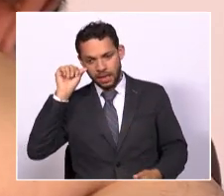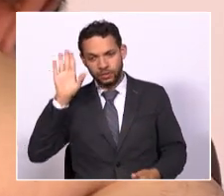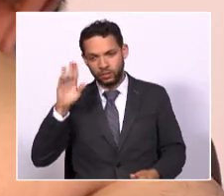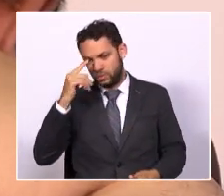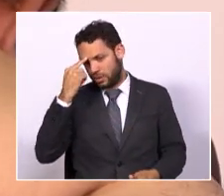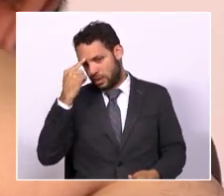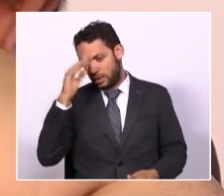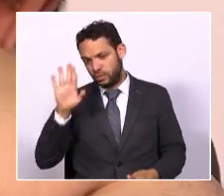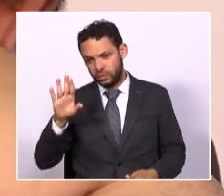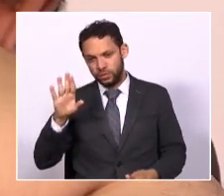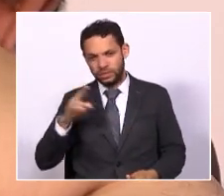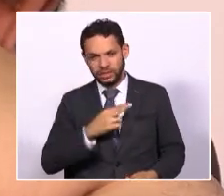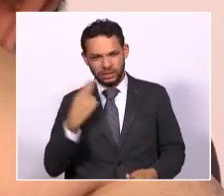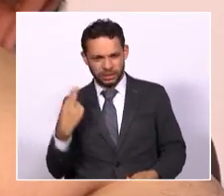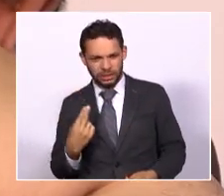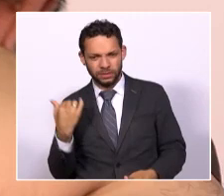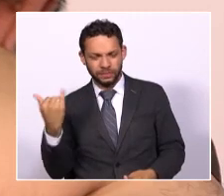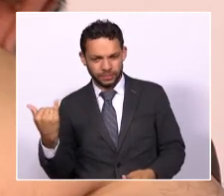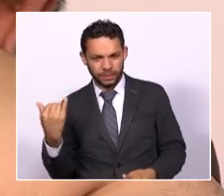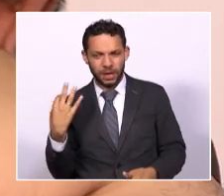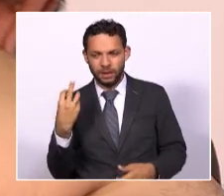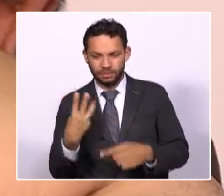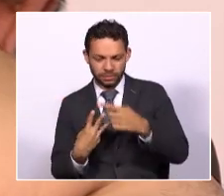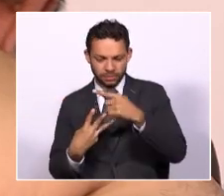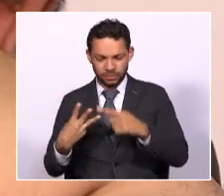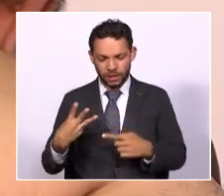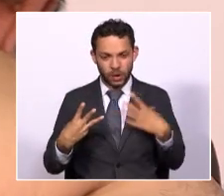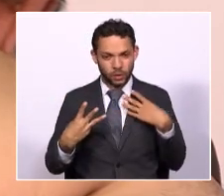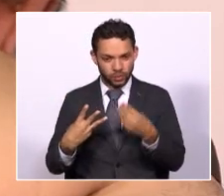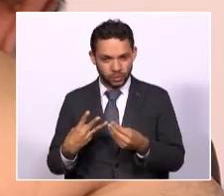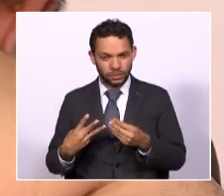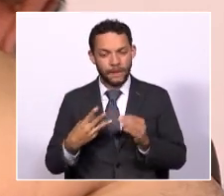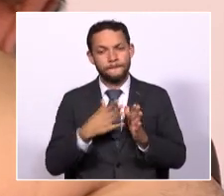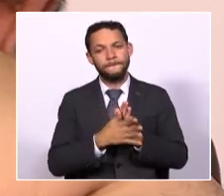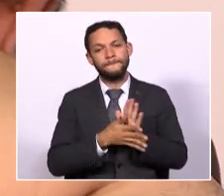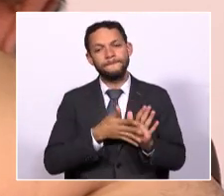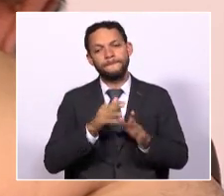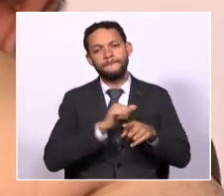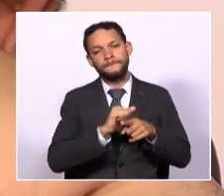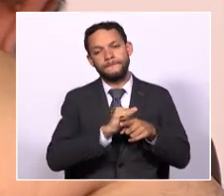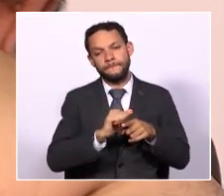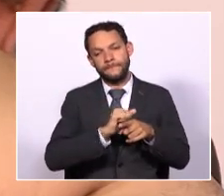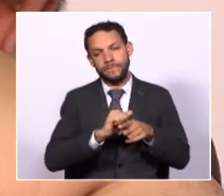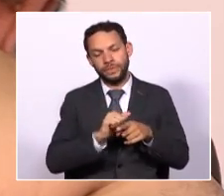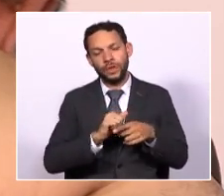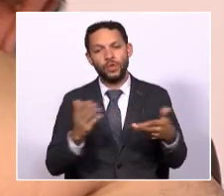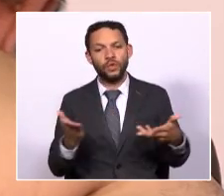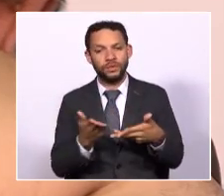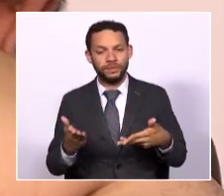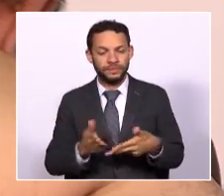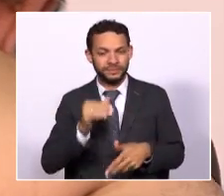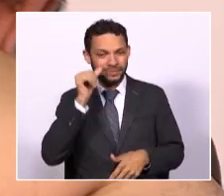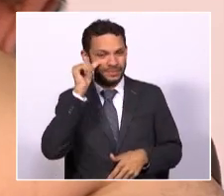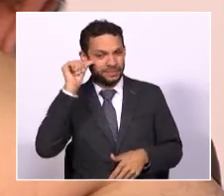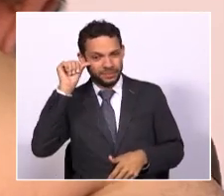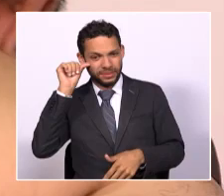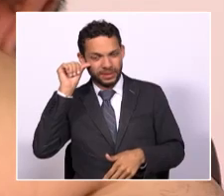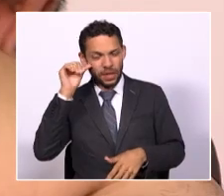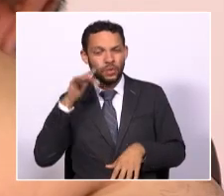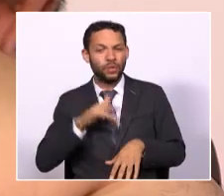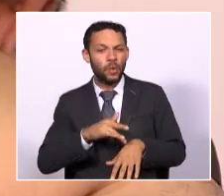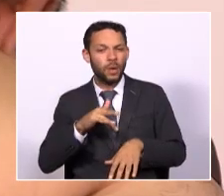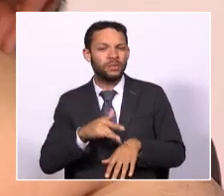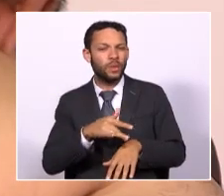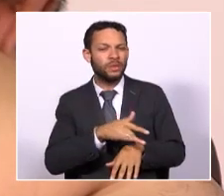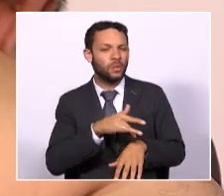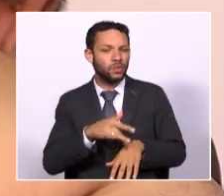es que podamos hacer un recorrido por las tres. Entonces, el siguiente método de diagnóstico es utilizado en la escuela oriental, tiene que ver con palpación, pero ha sido